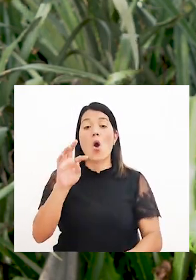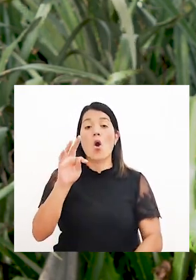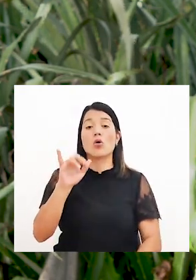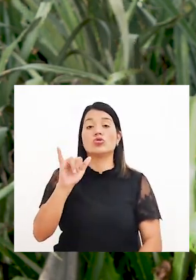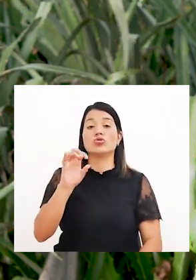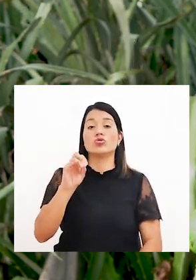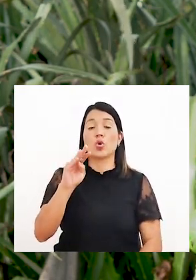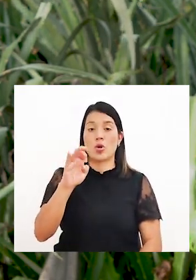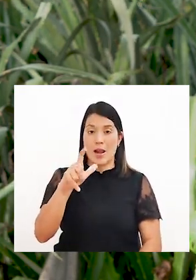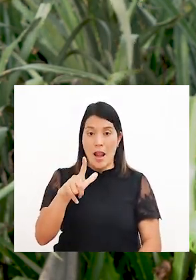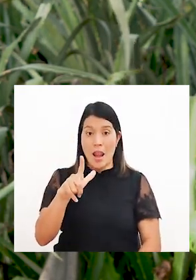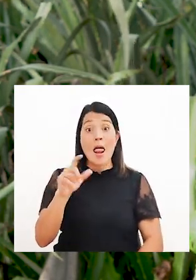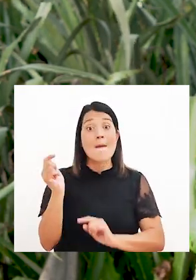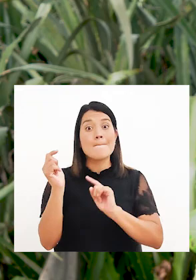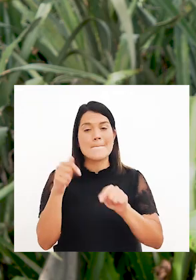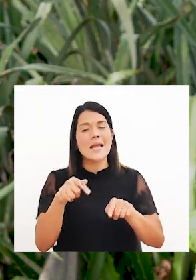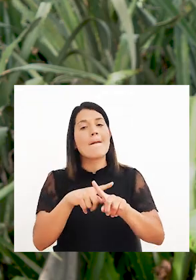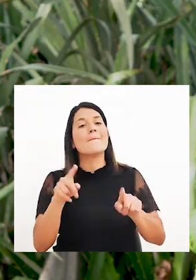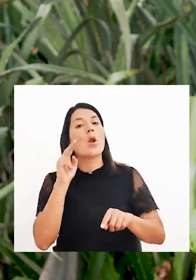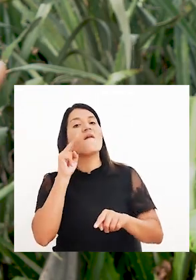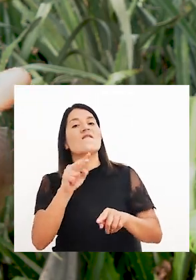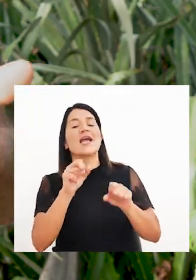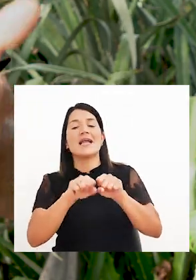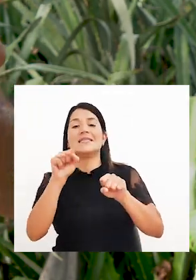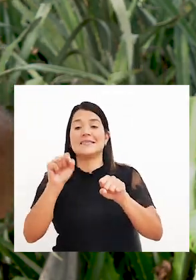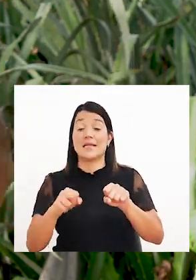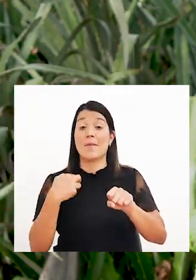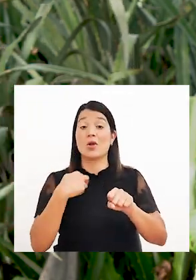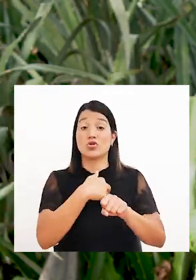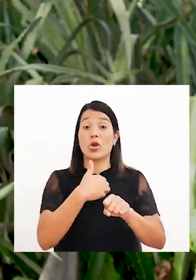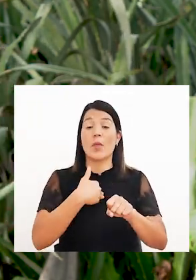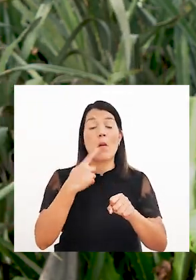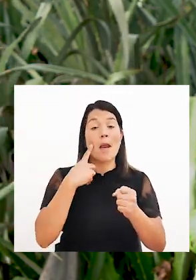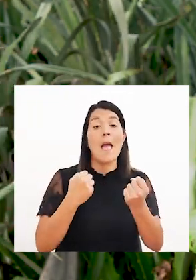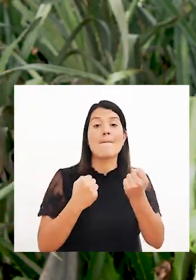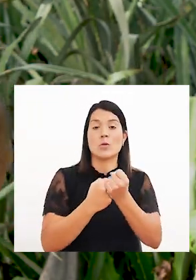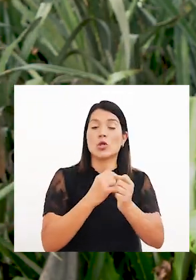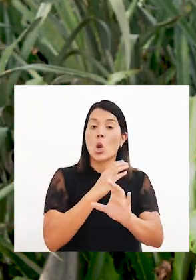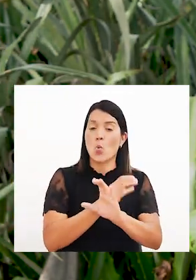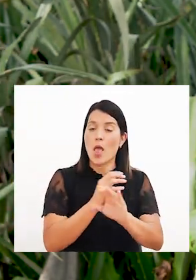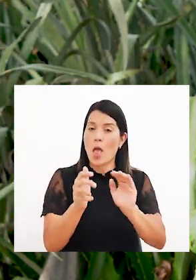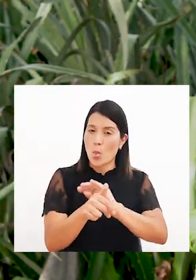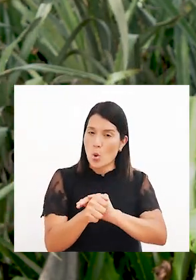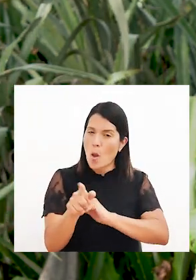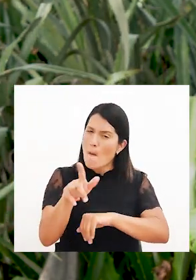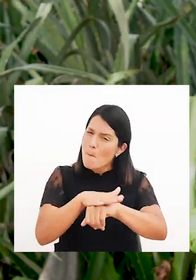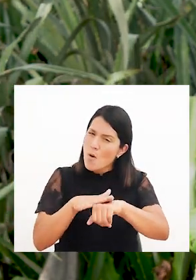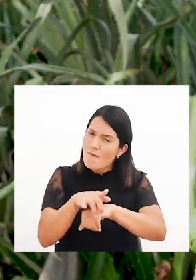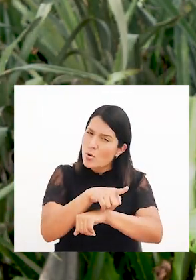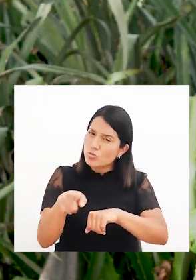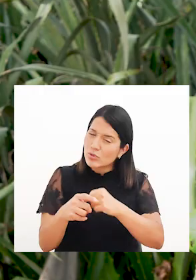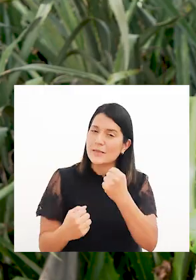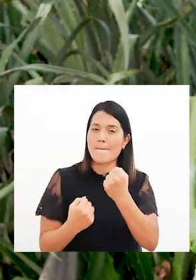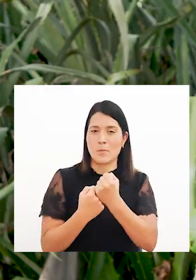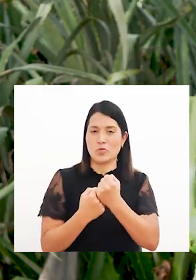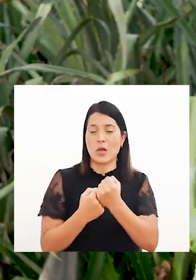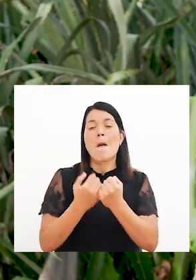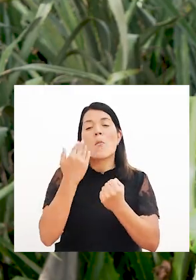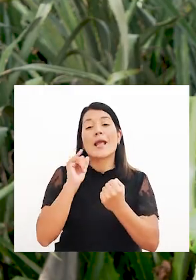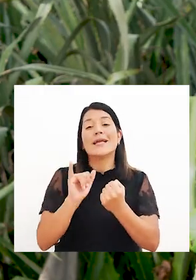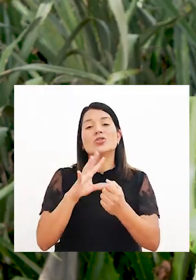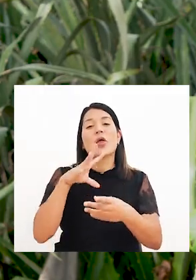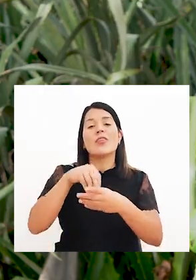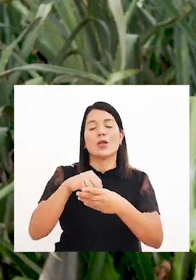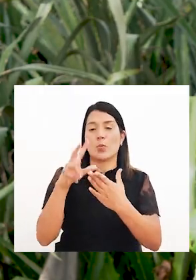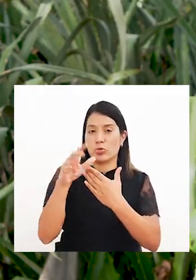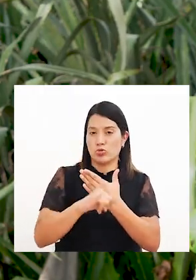que vean el sistema que Occidental tiene para apoyar a la tortuga y que por favor nos apoyen, porque eso es parte del proyecto y es